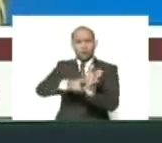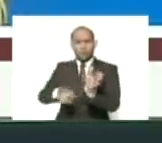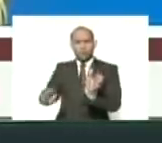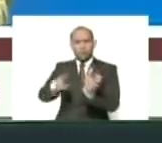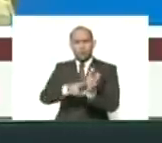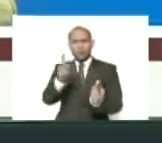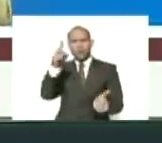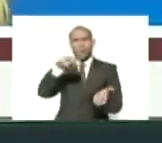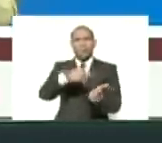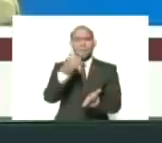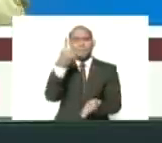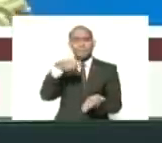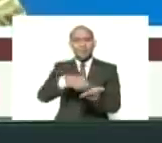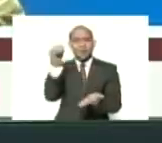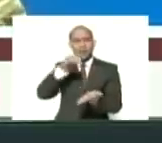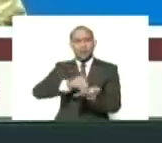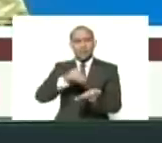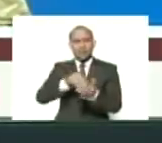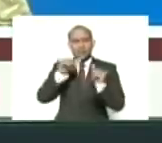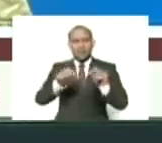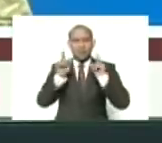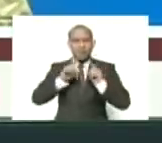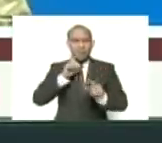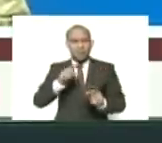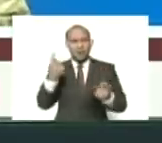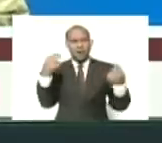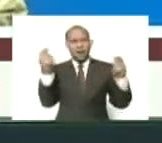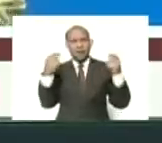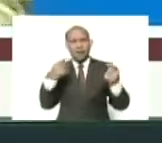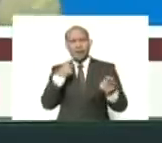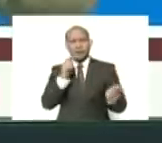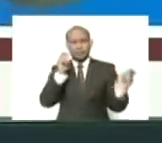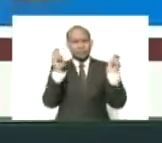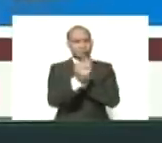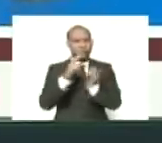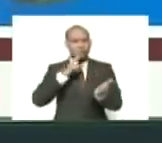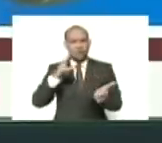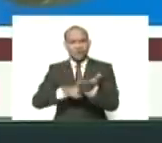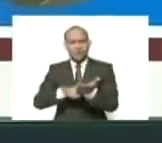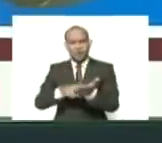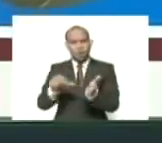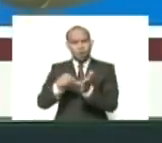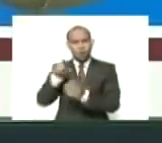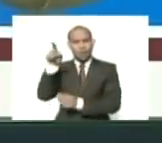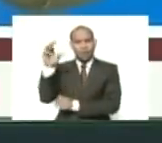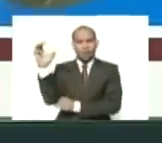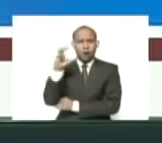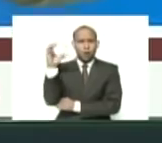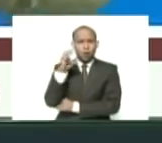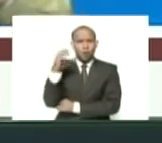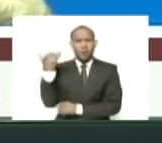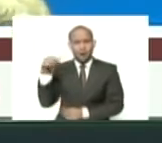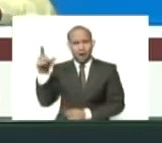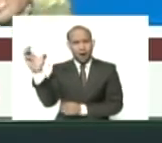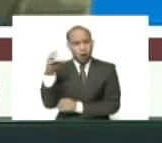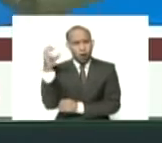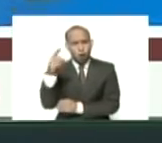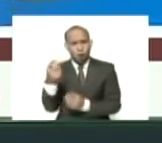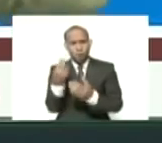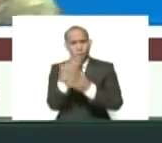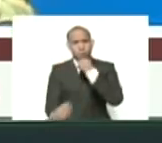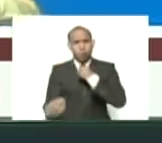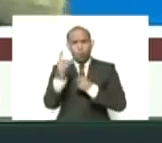veces una mentira para tratarla de convertirla en verdad. Y es en Colombia donde hay desapariciones